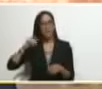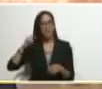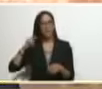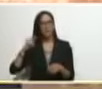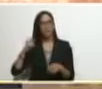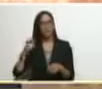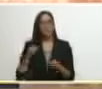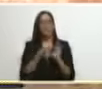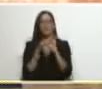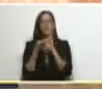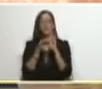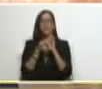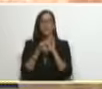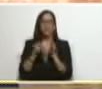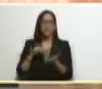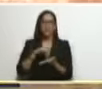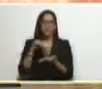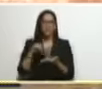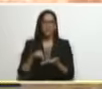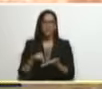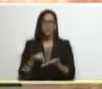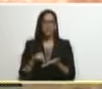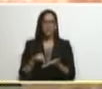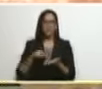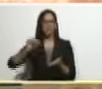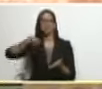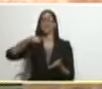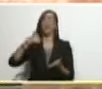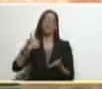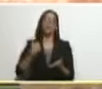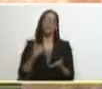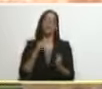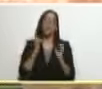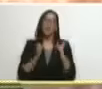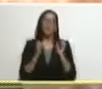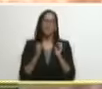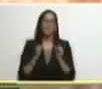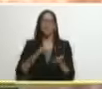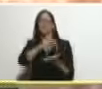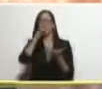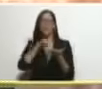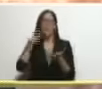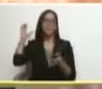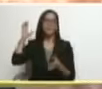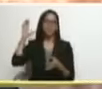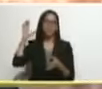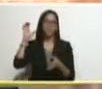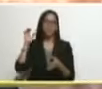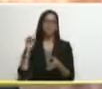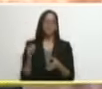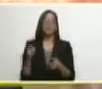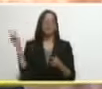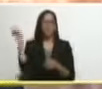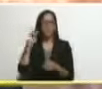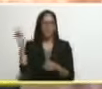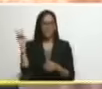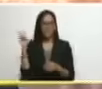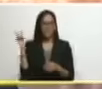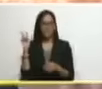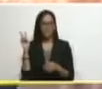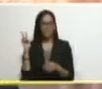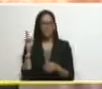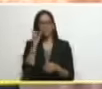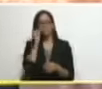para que en unión nacional, con el mayor fervor nacionalista y patriótico, los venezolanos y